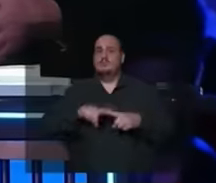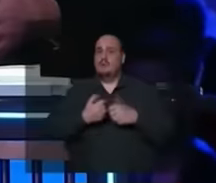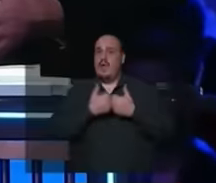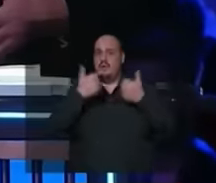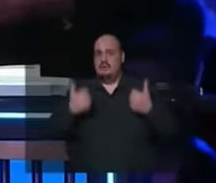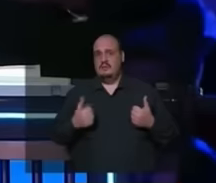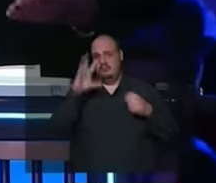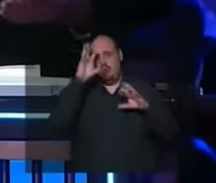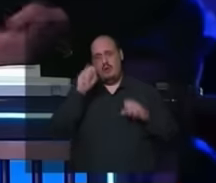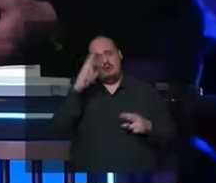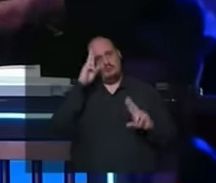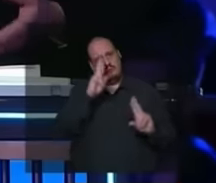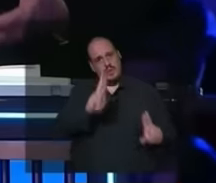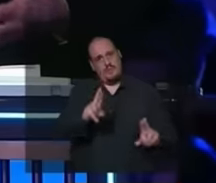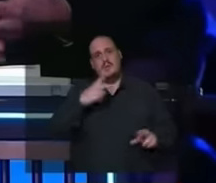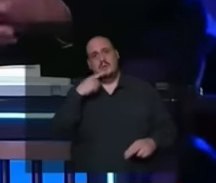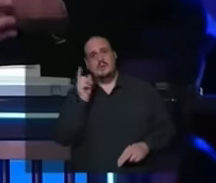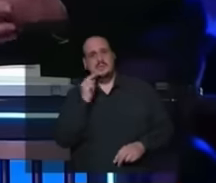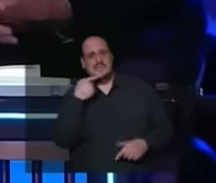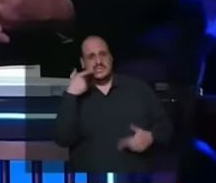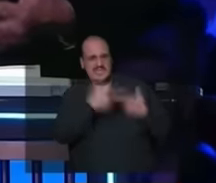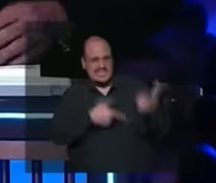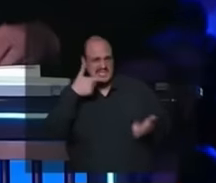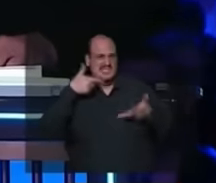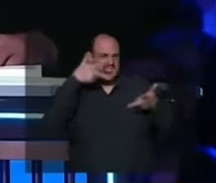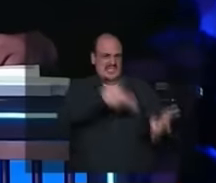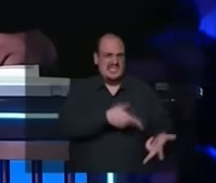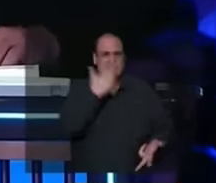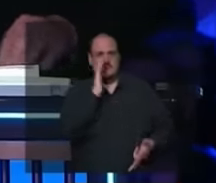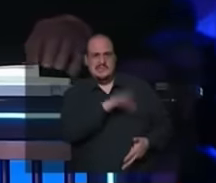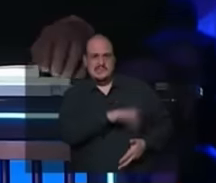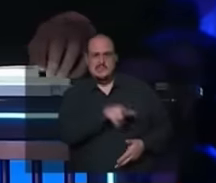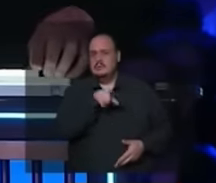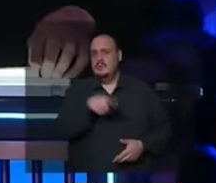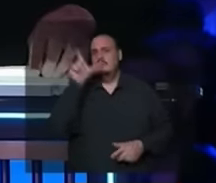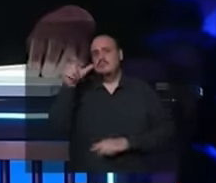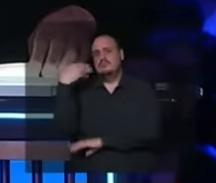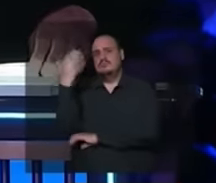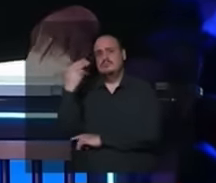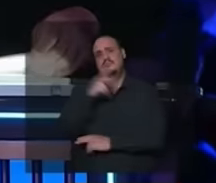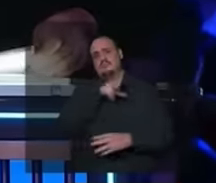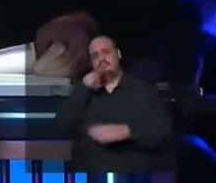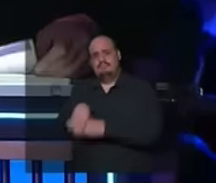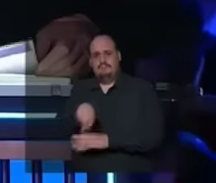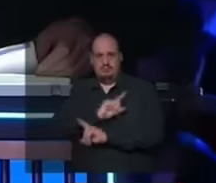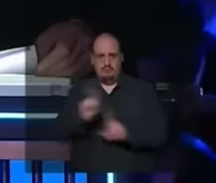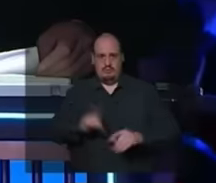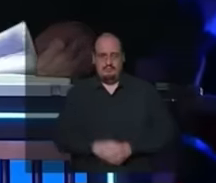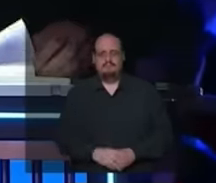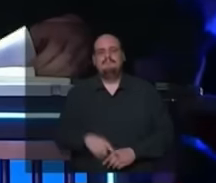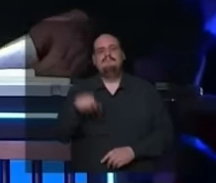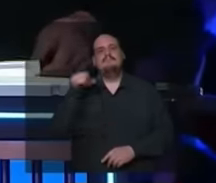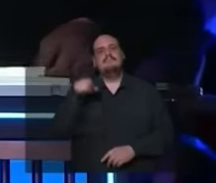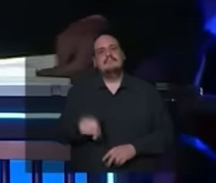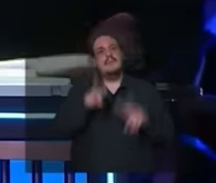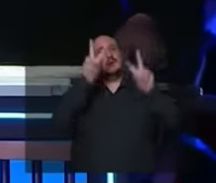respeto mutuo, no agredirse, no descalificarse y no interrumpir al otro candidato mientras está hablando. Quien inicia este